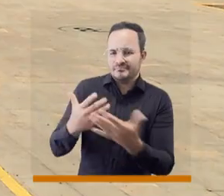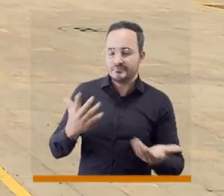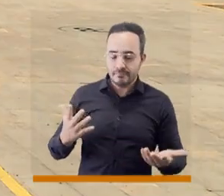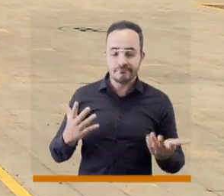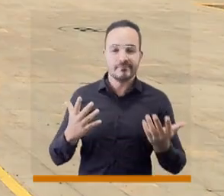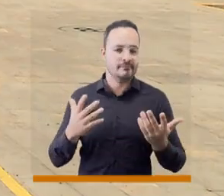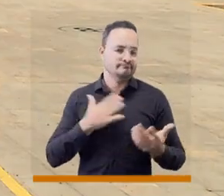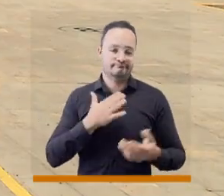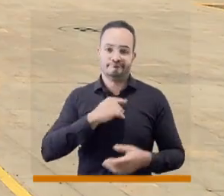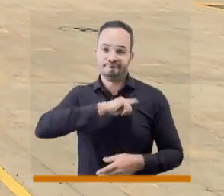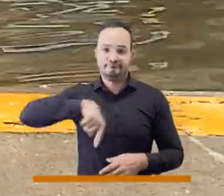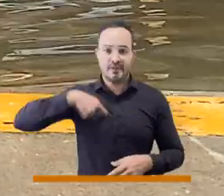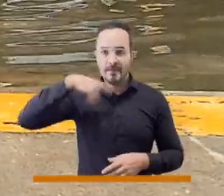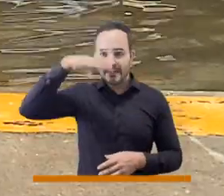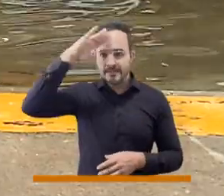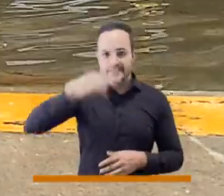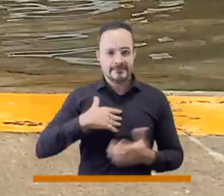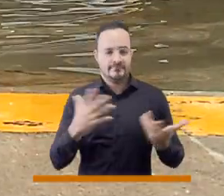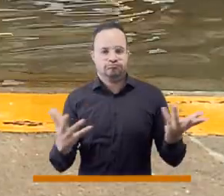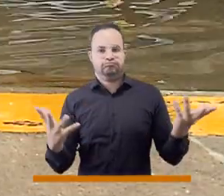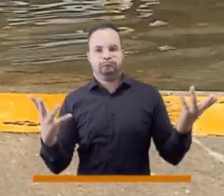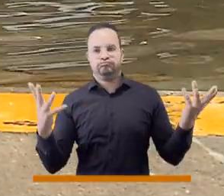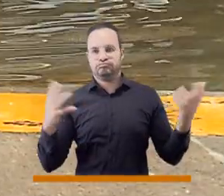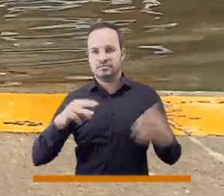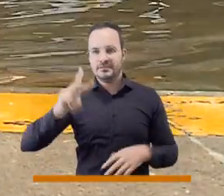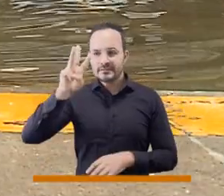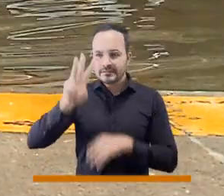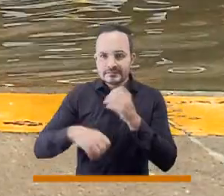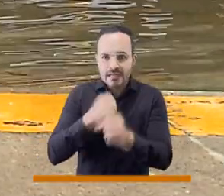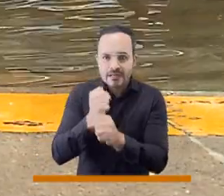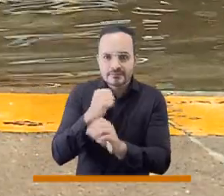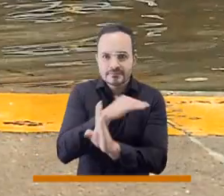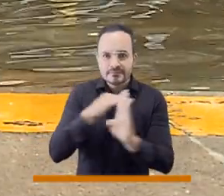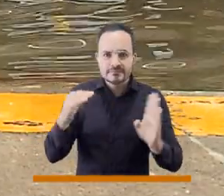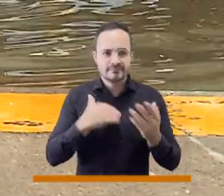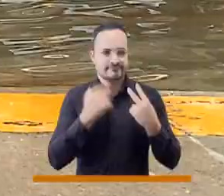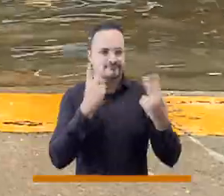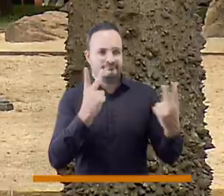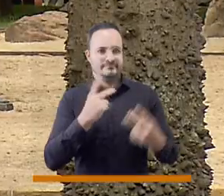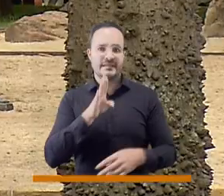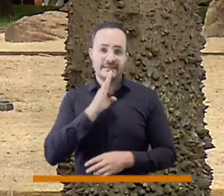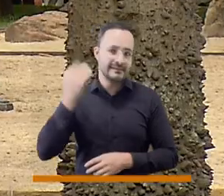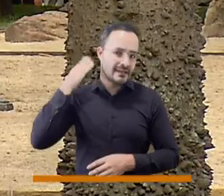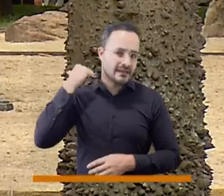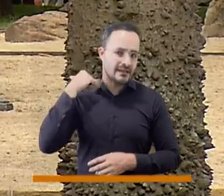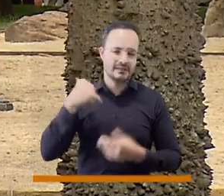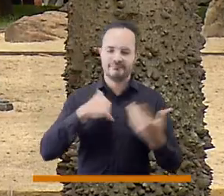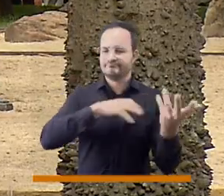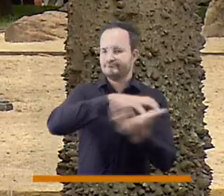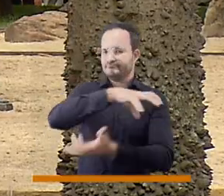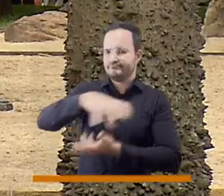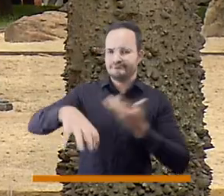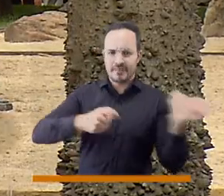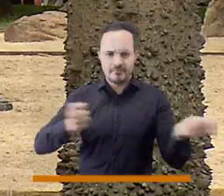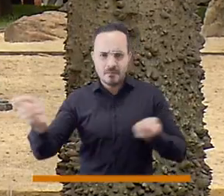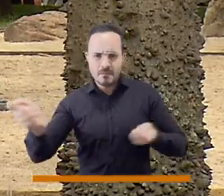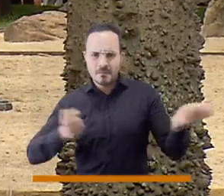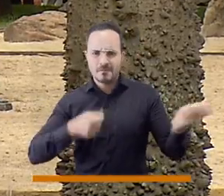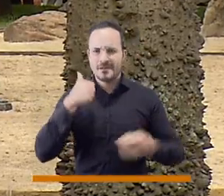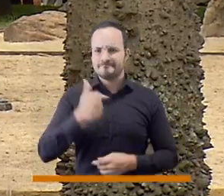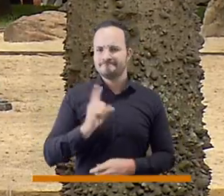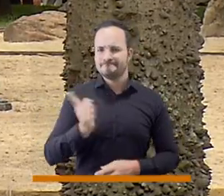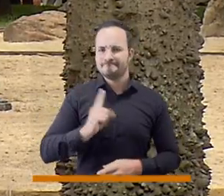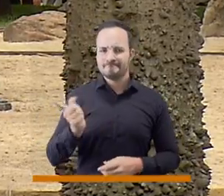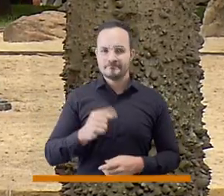un mismo esquema que está liderando Daniel Quintero, en el que acaba todo el modelo de gestión pública de la ciudad, donde todas las fuerzas